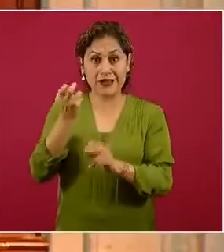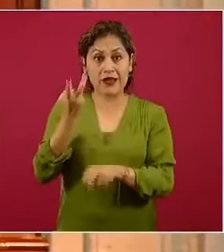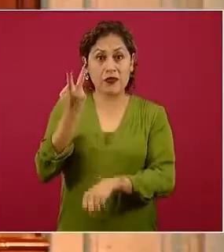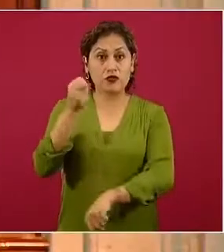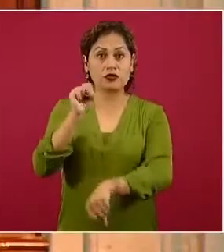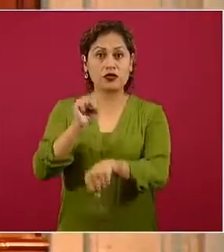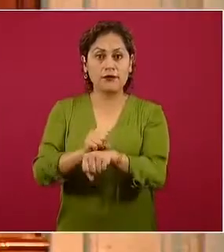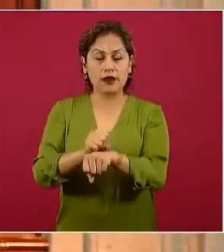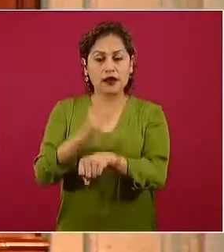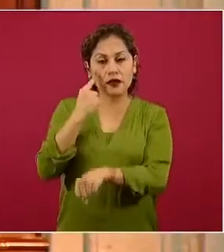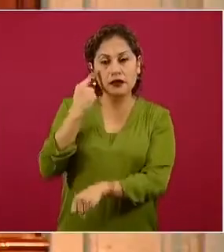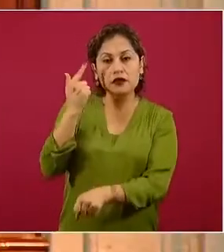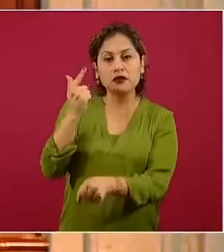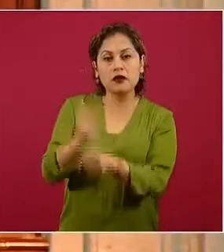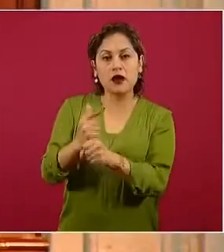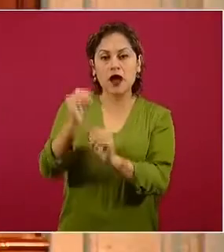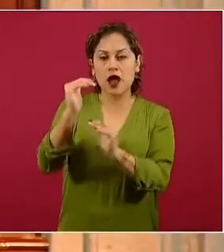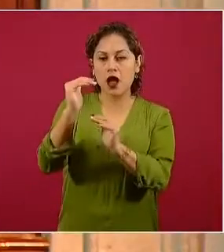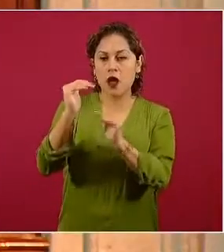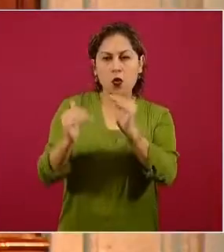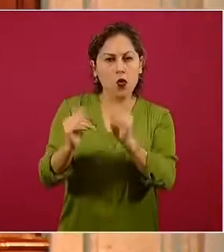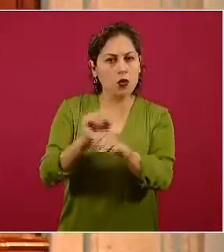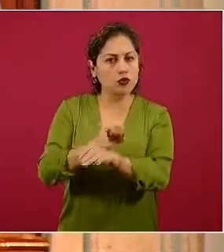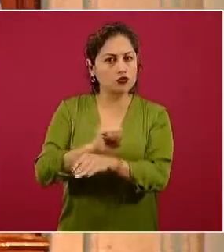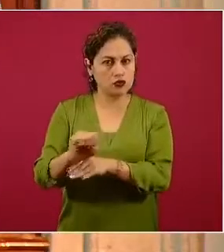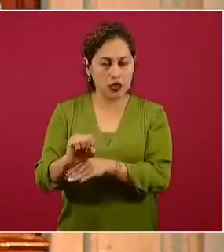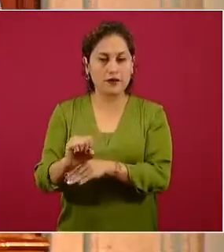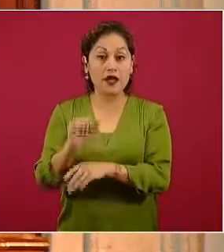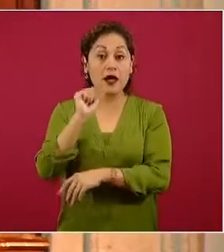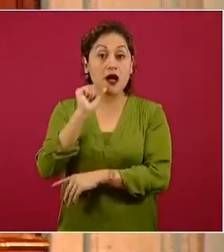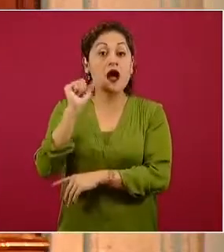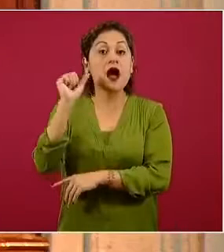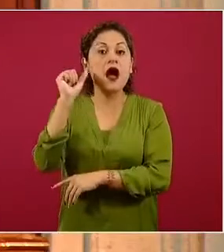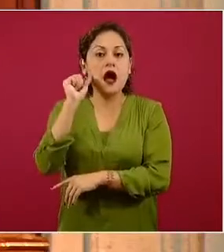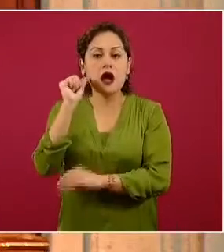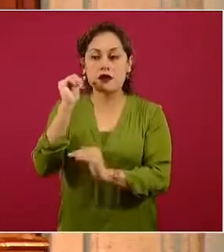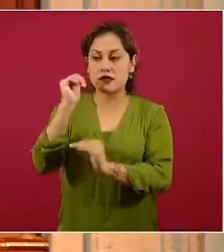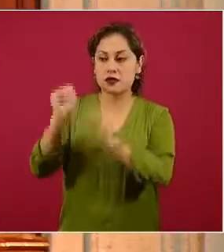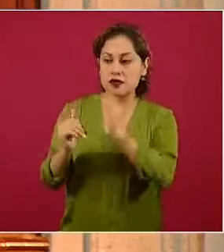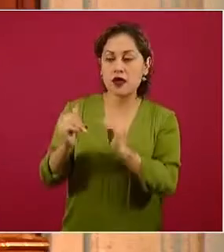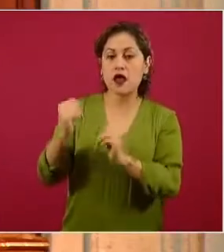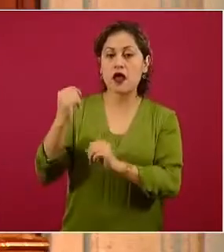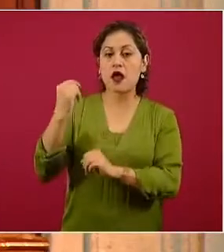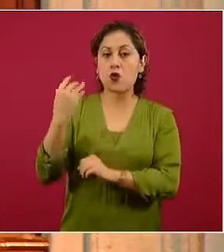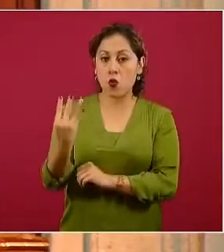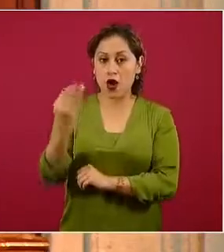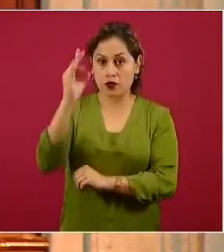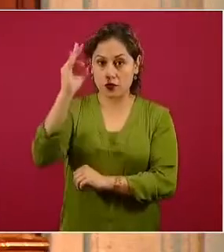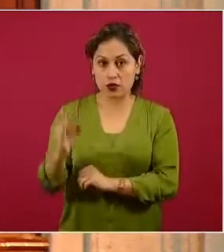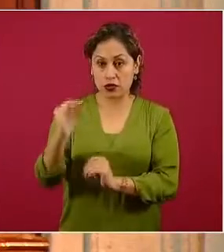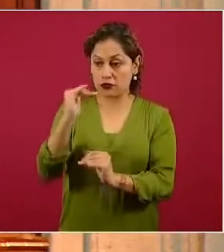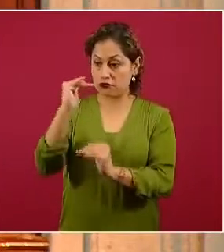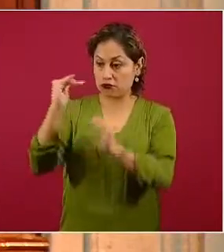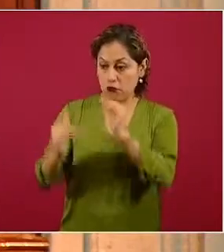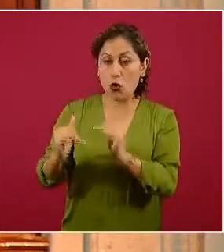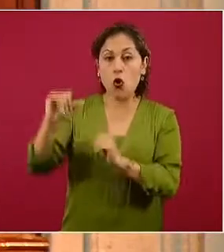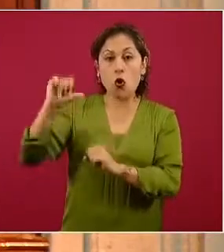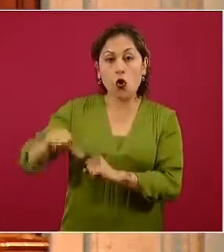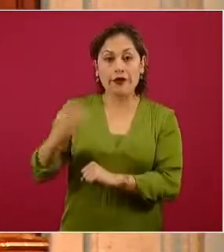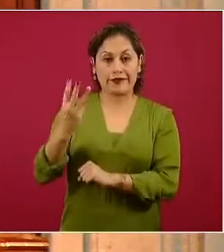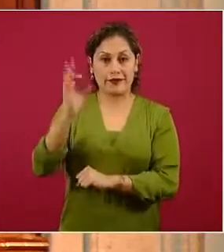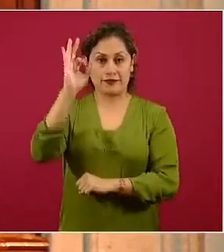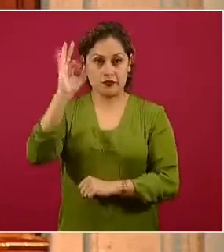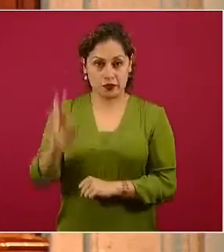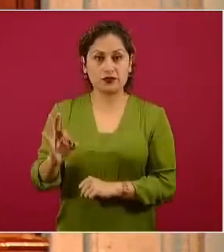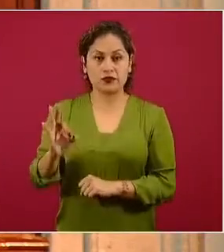una ligera reducción. Ayer esta reducción abrió con -4, hoy lunes está en -3%, y basados en lo que